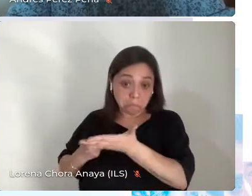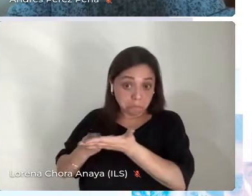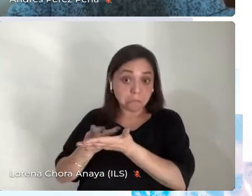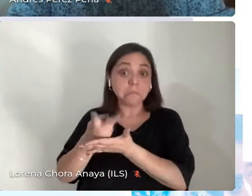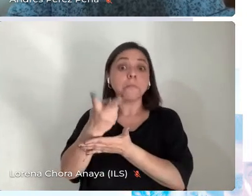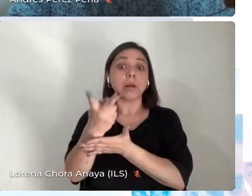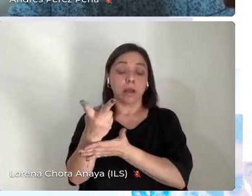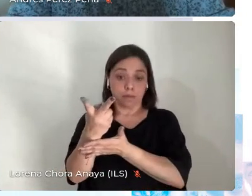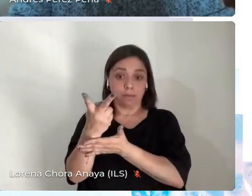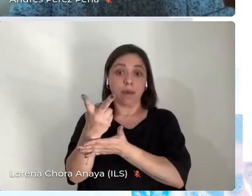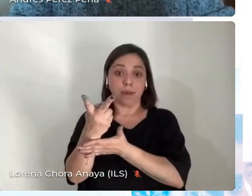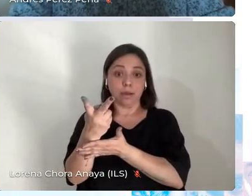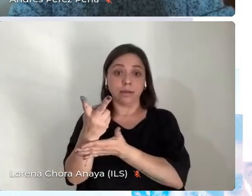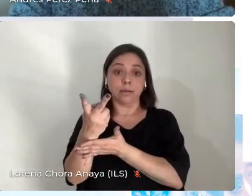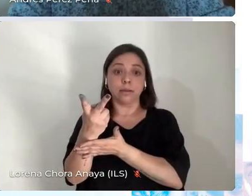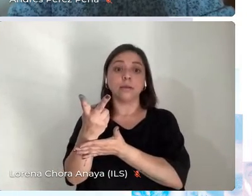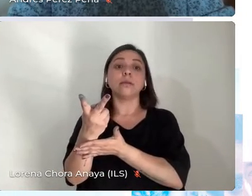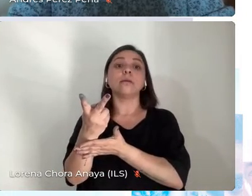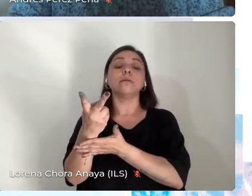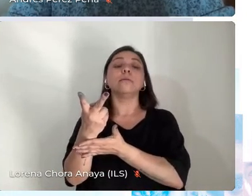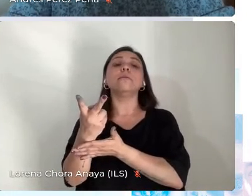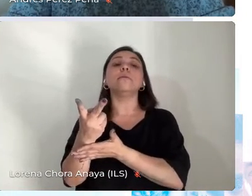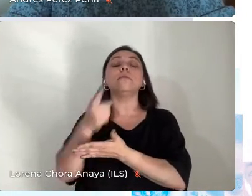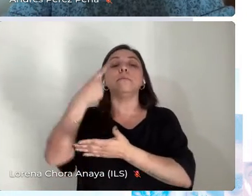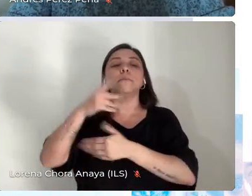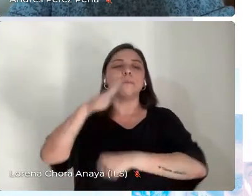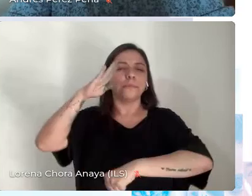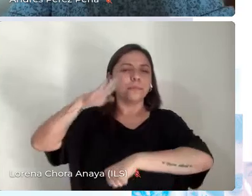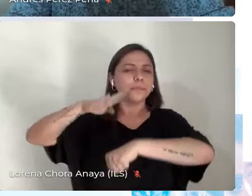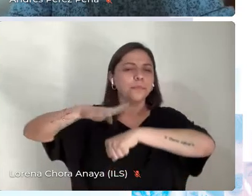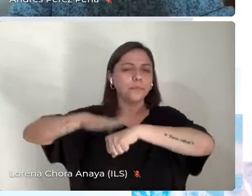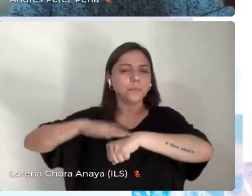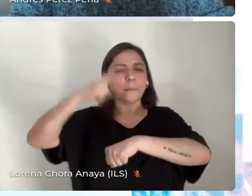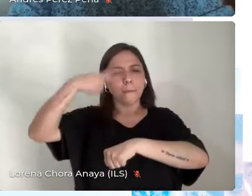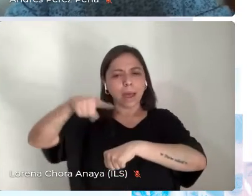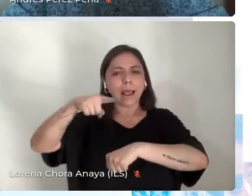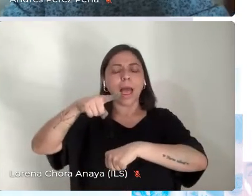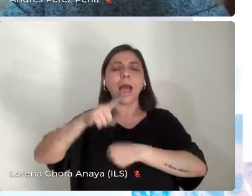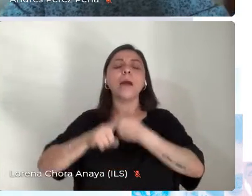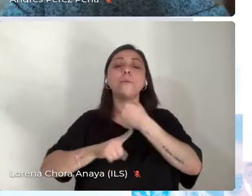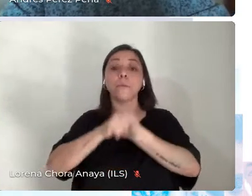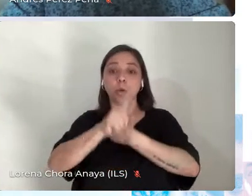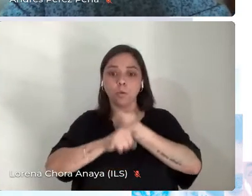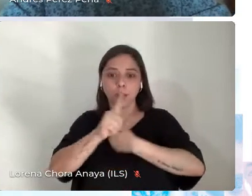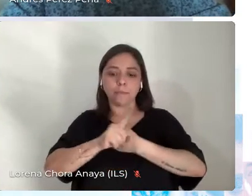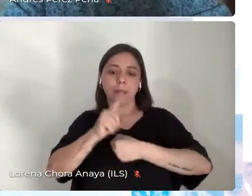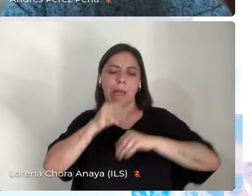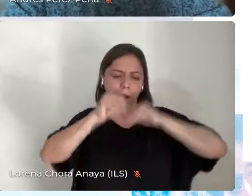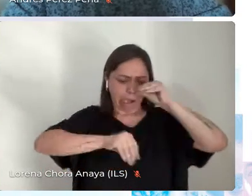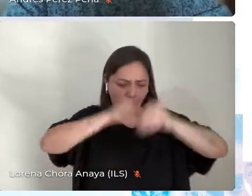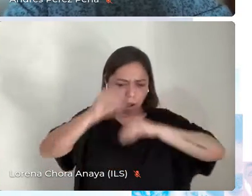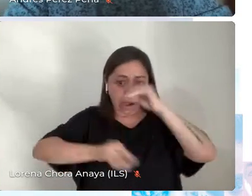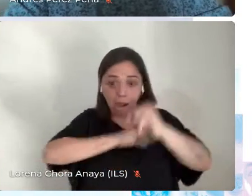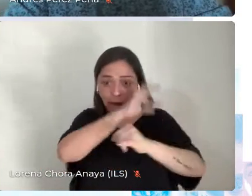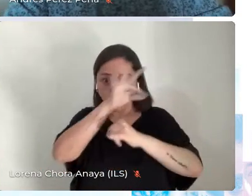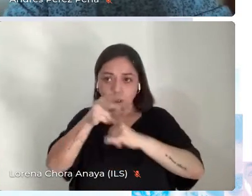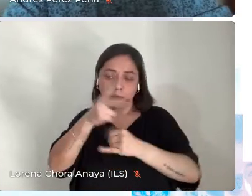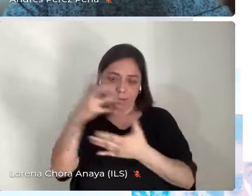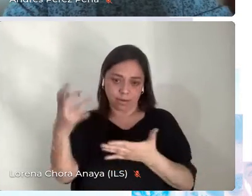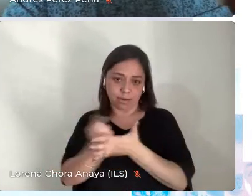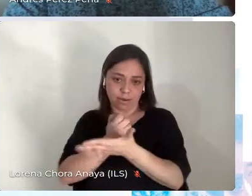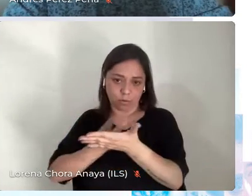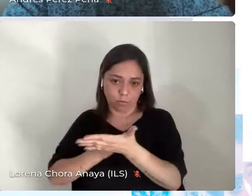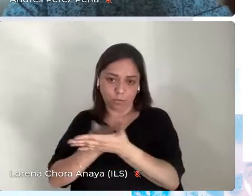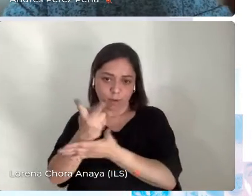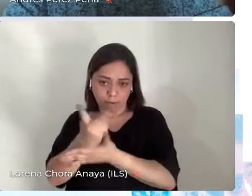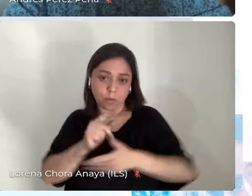Schmeisser Lowenfish Memorial Prize al mejor problema de diseño final. Ha sido docente en la misma universidad